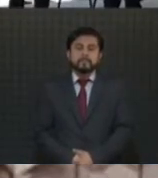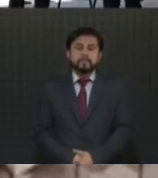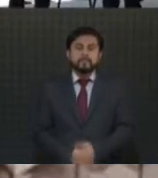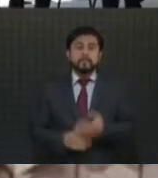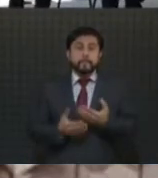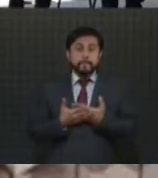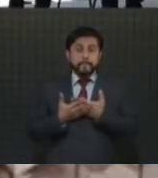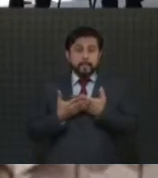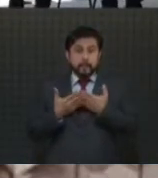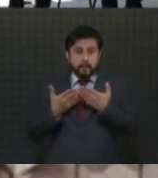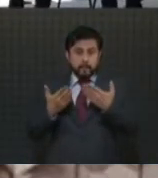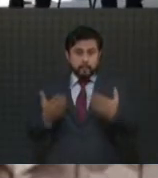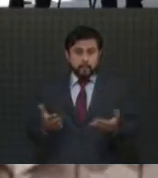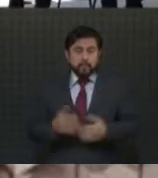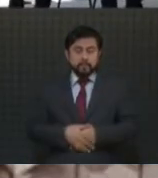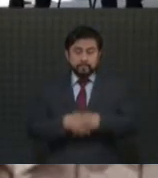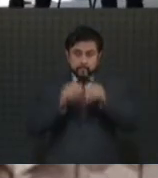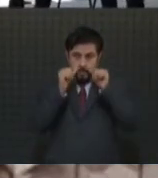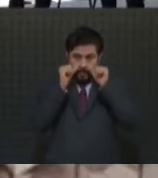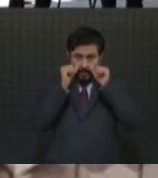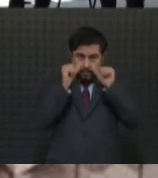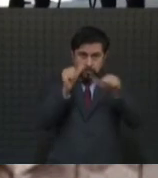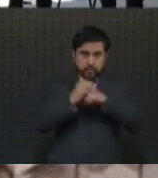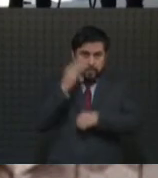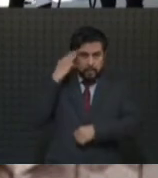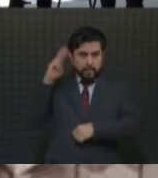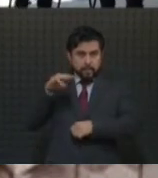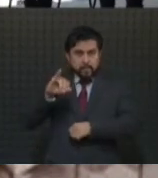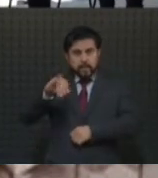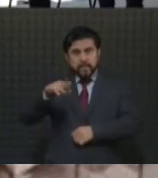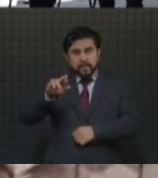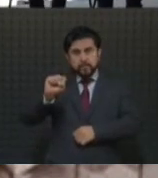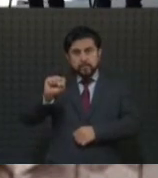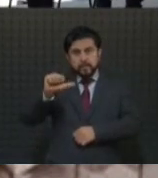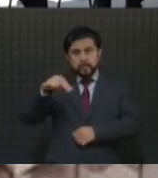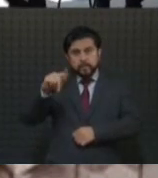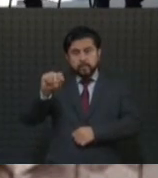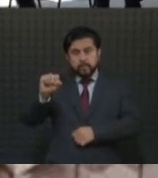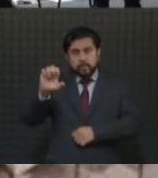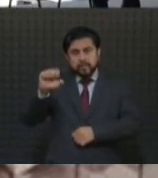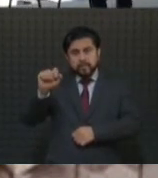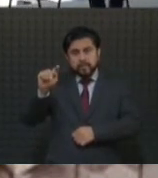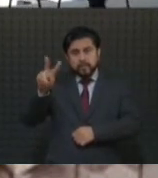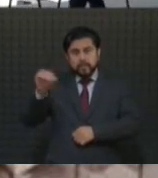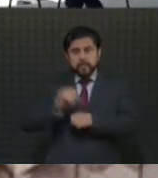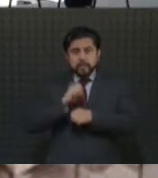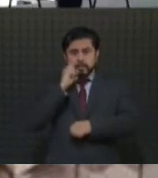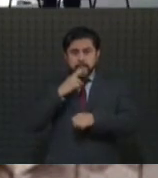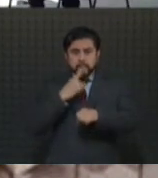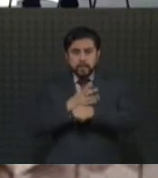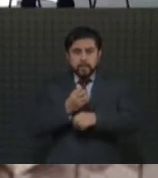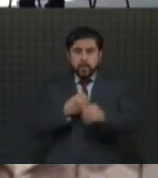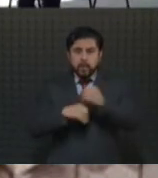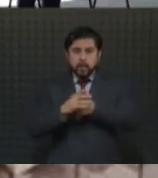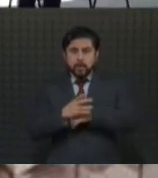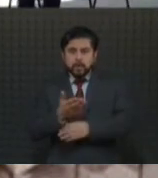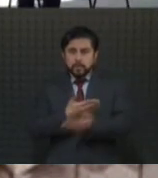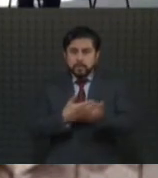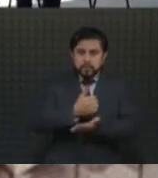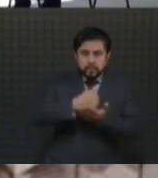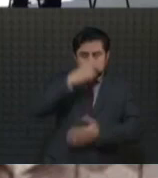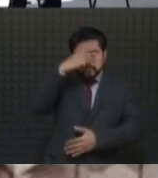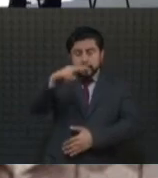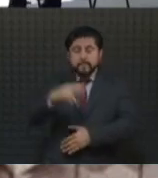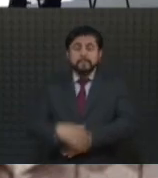Ahora escuchemos la intervención del maestro Jesús Antonio Esteva Medina, secretario de Obras y Servicios.